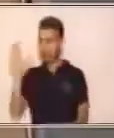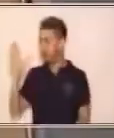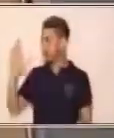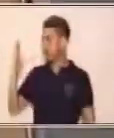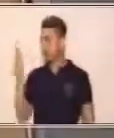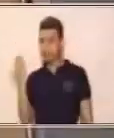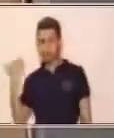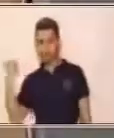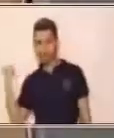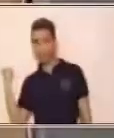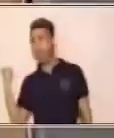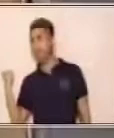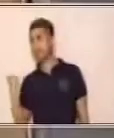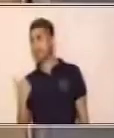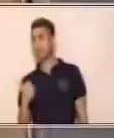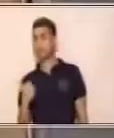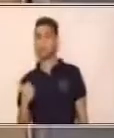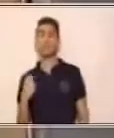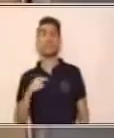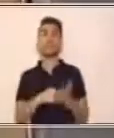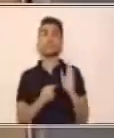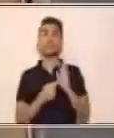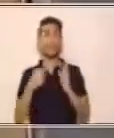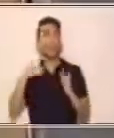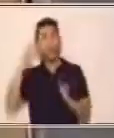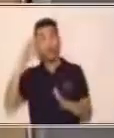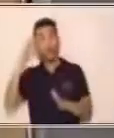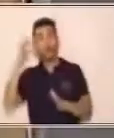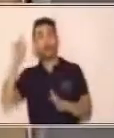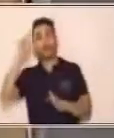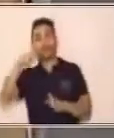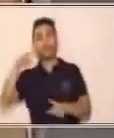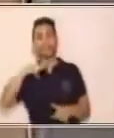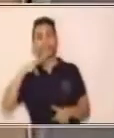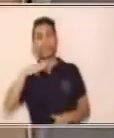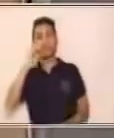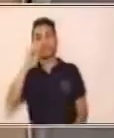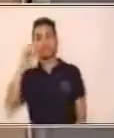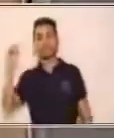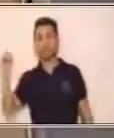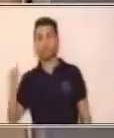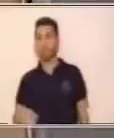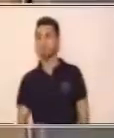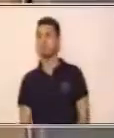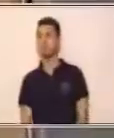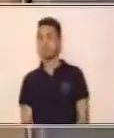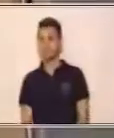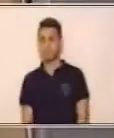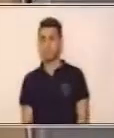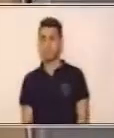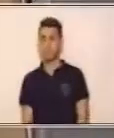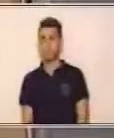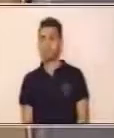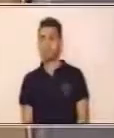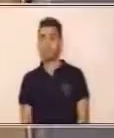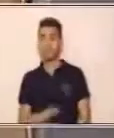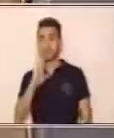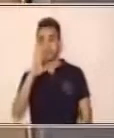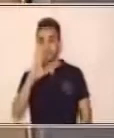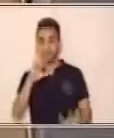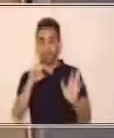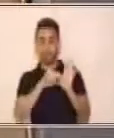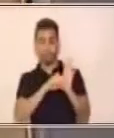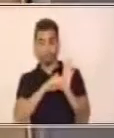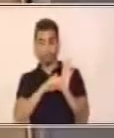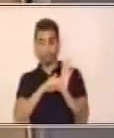de esa manera. Es como que si yo le colocara ceros a esta parte. Muy bien, entonces a 5 le voy